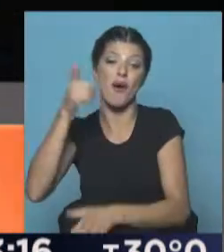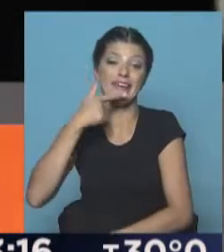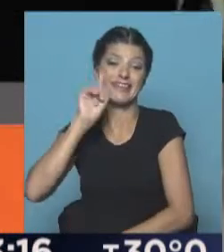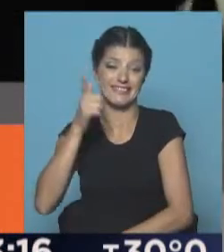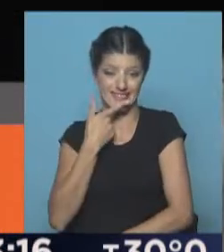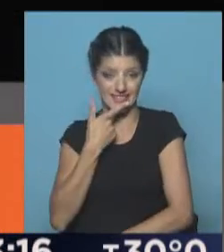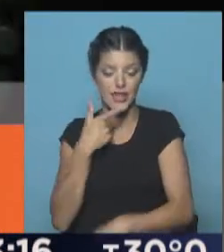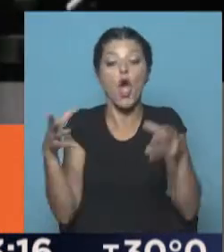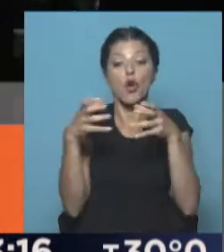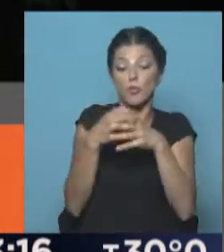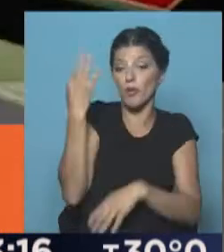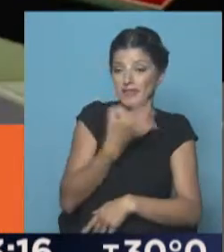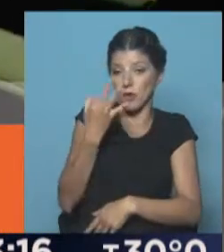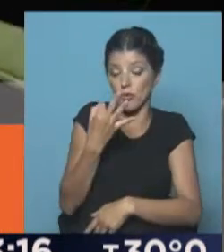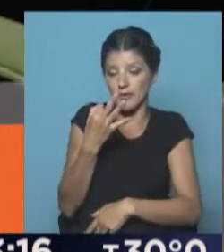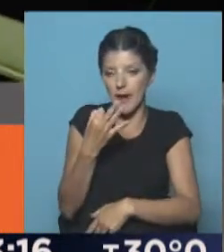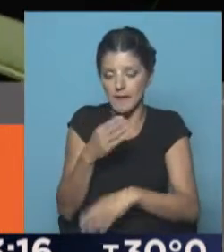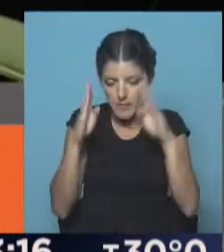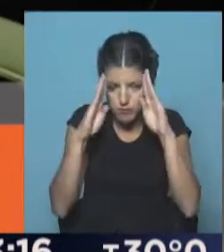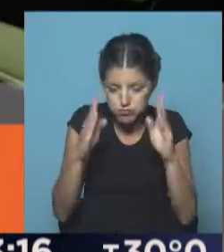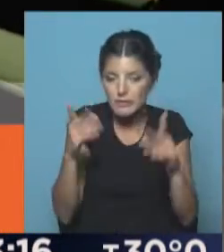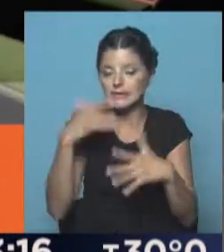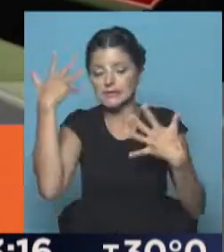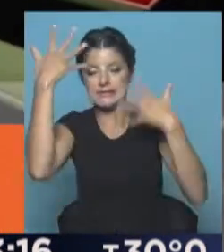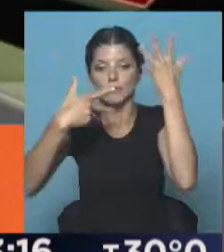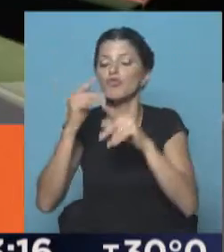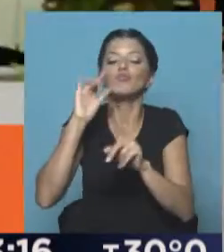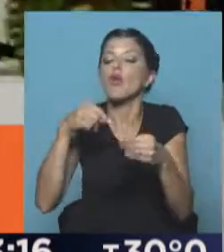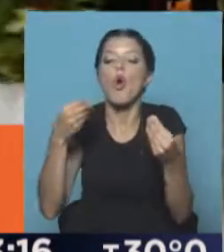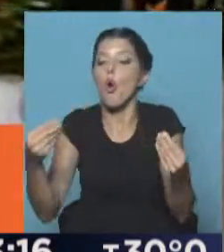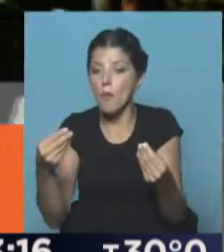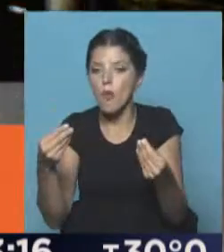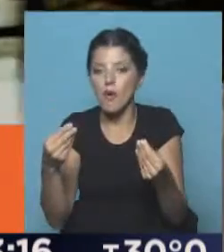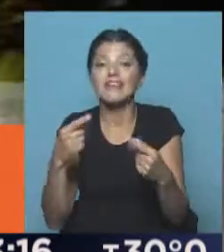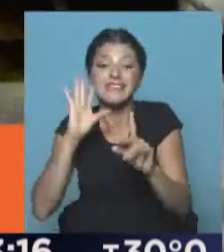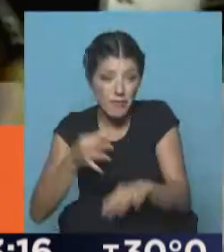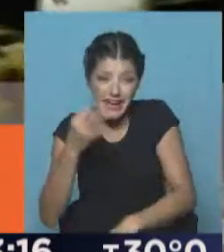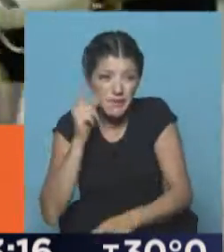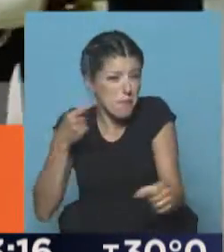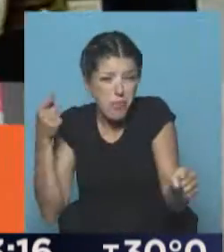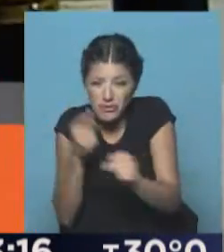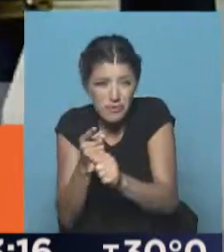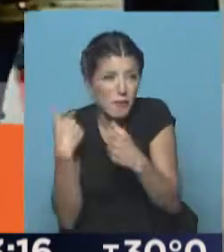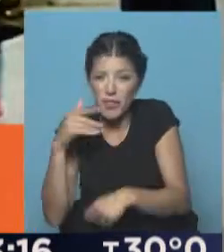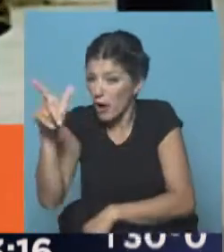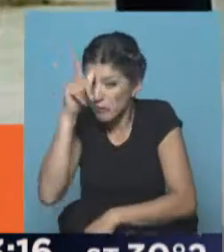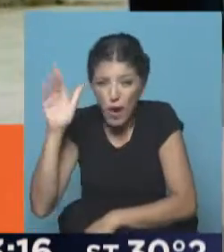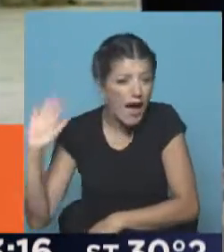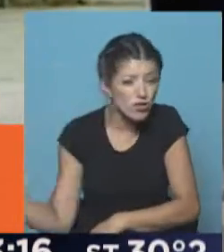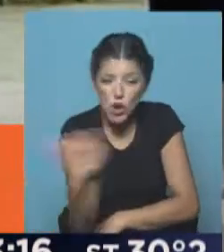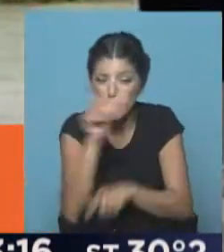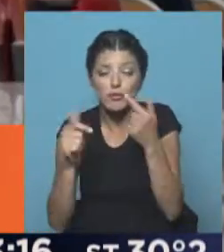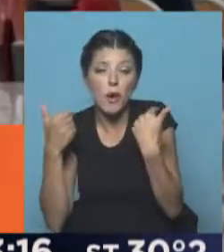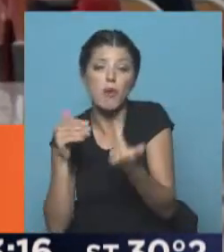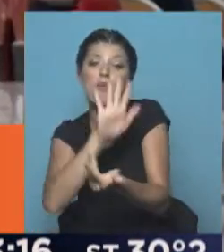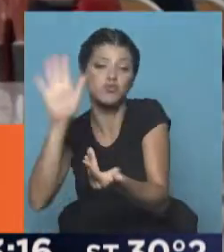servicios de inteligencia están desconcertados ante este nuevo patrón y conscientes de que es imposible controlar a todos los potenciales